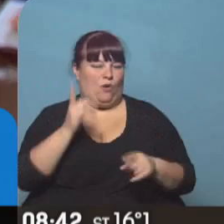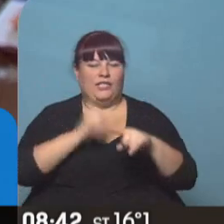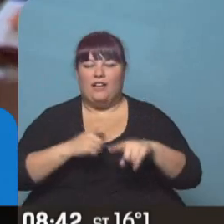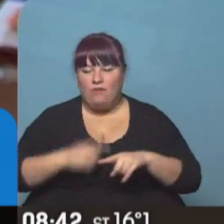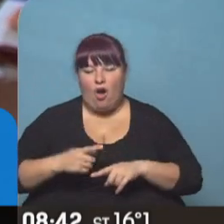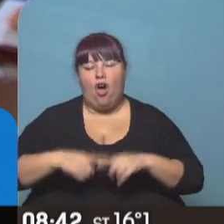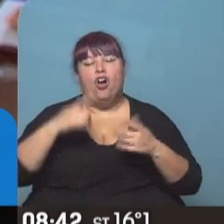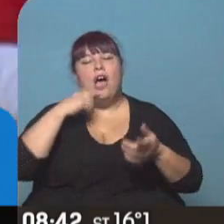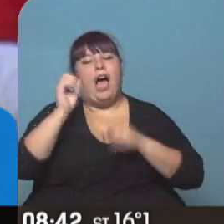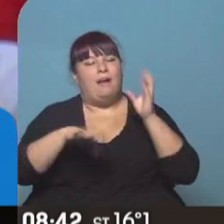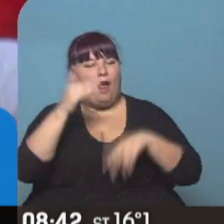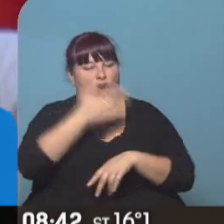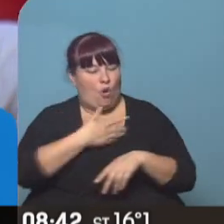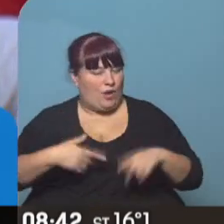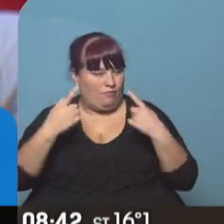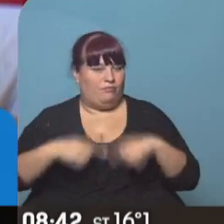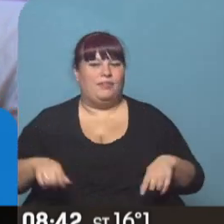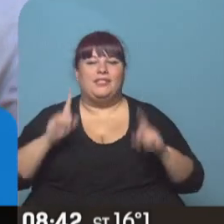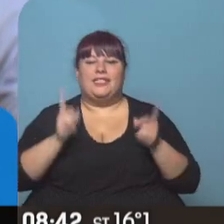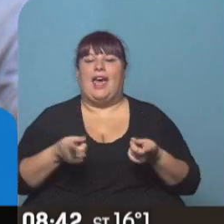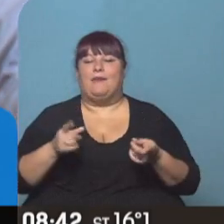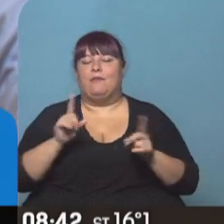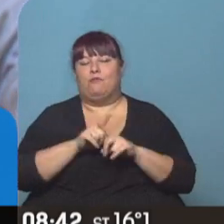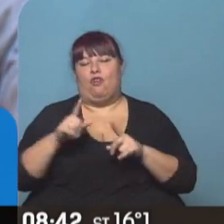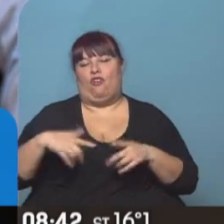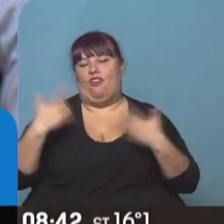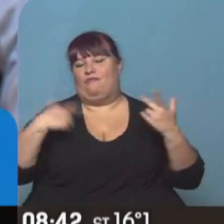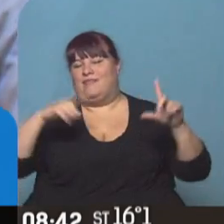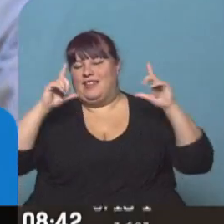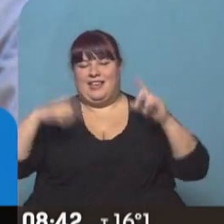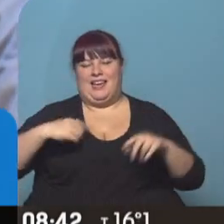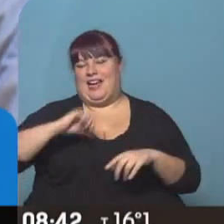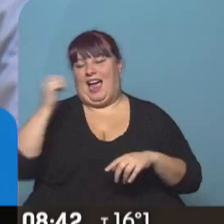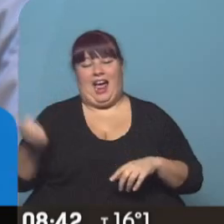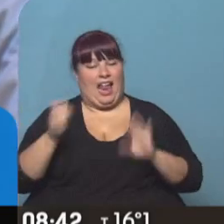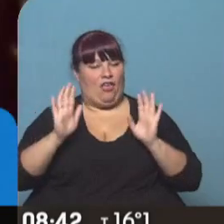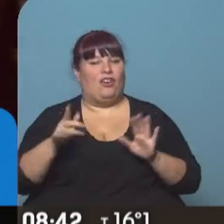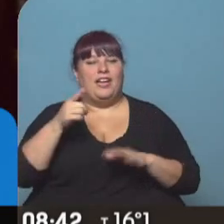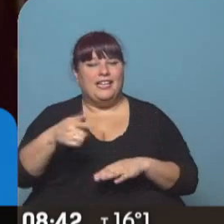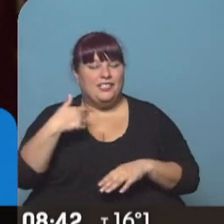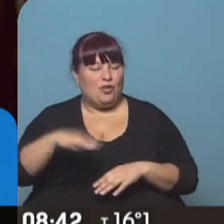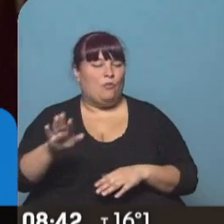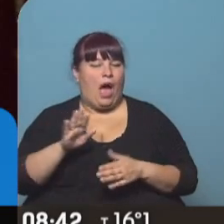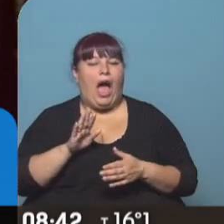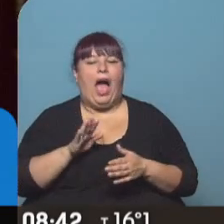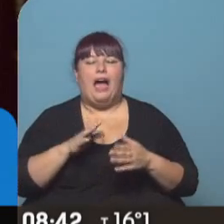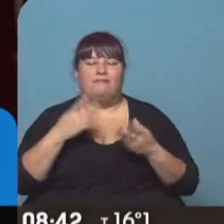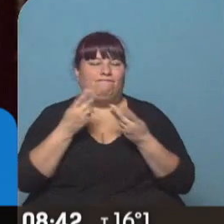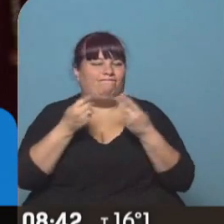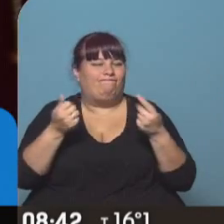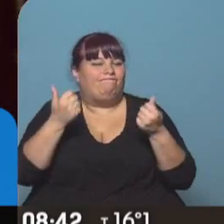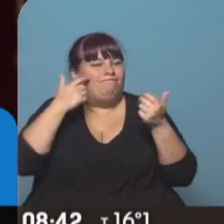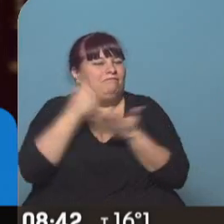a cuestionar al gobierno y a sacar un poco chapa de ganadora yo creo que eso va a tener un efecto un poco efímero más